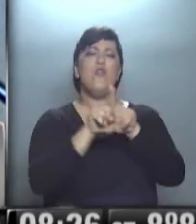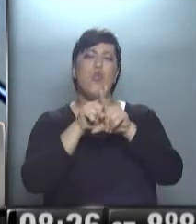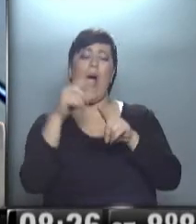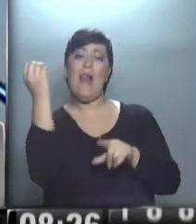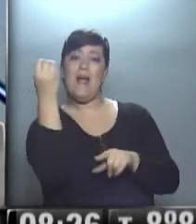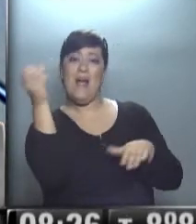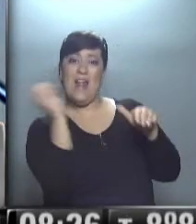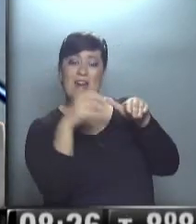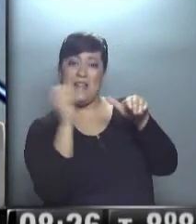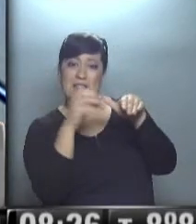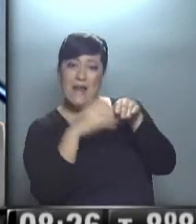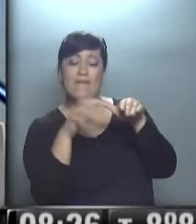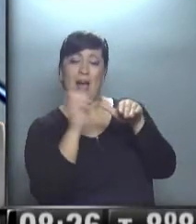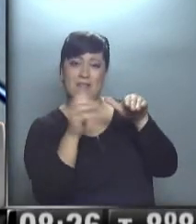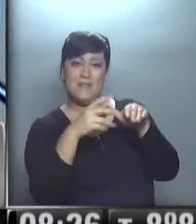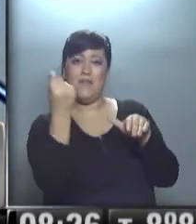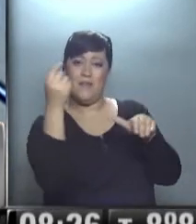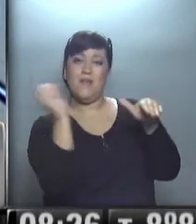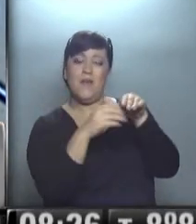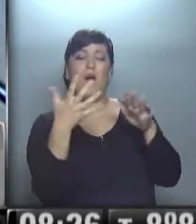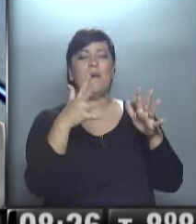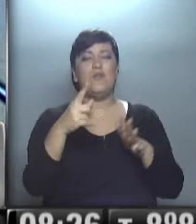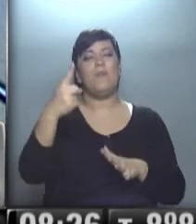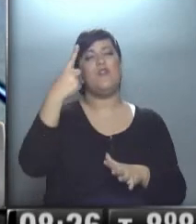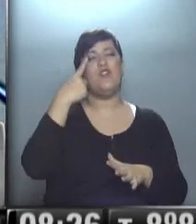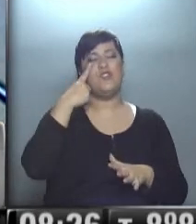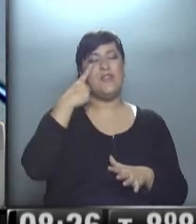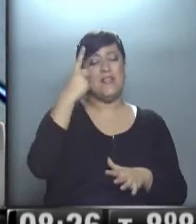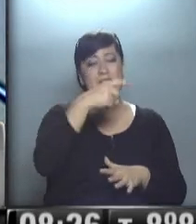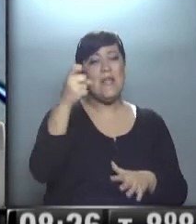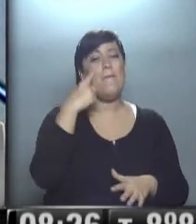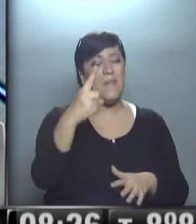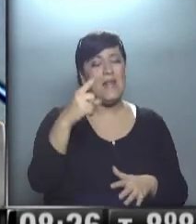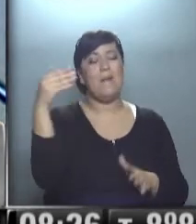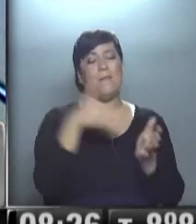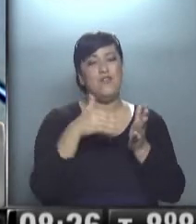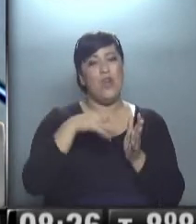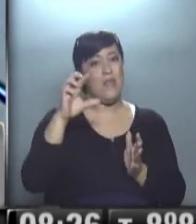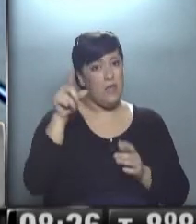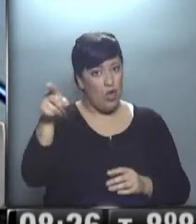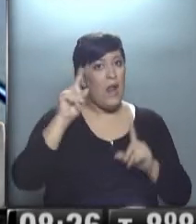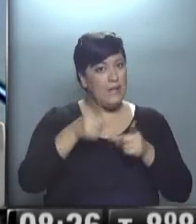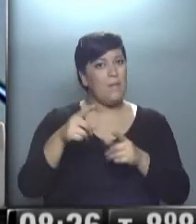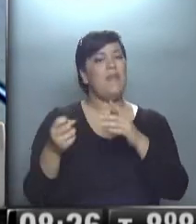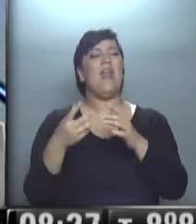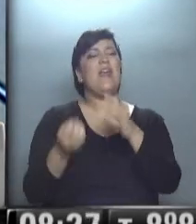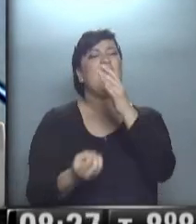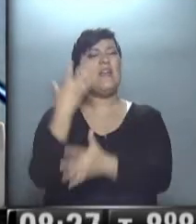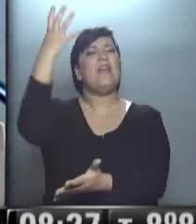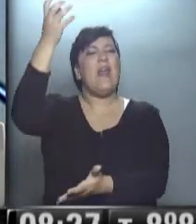materia de administración de reservas equivalente a 100 mil millones de dólares creo que forma parte de un mensaje